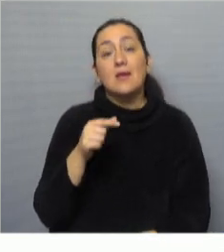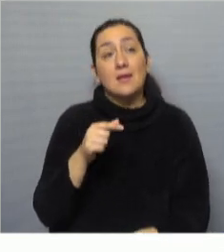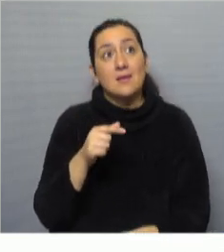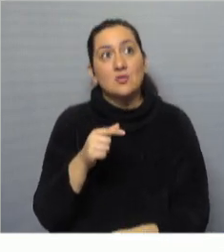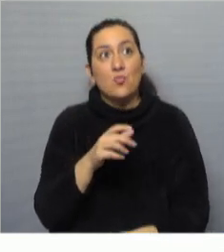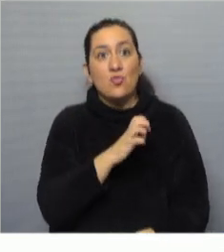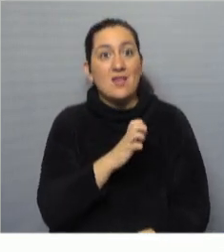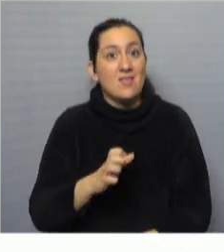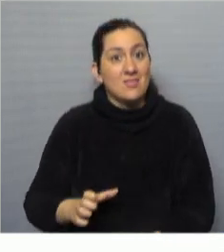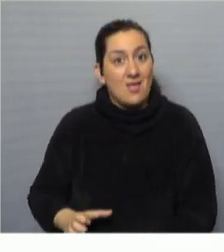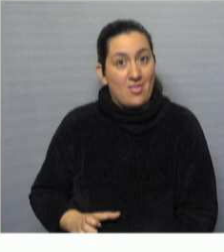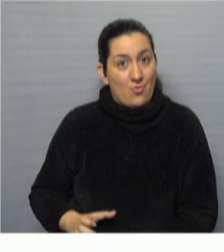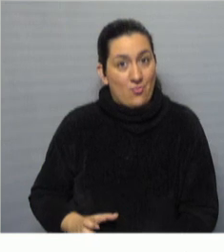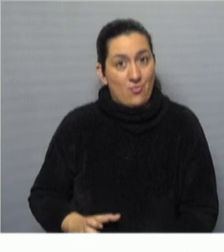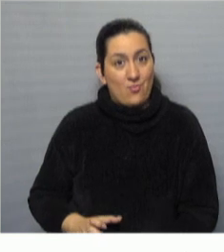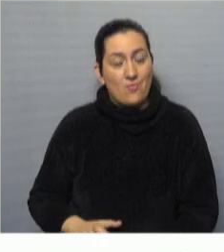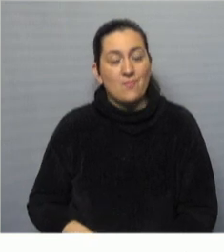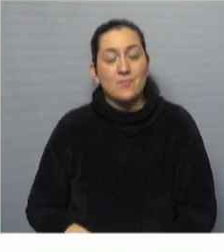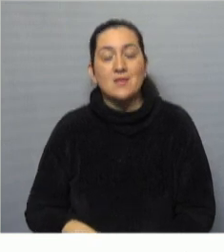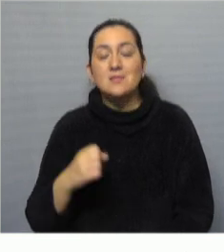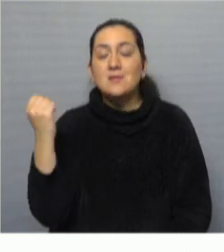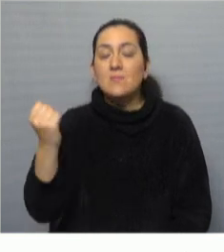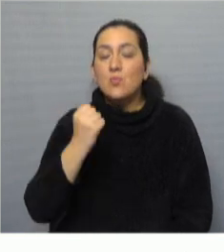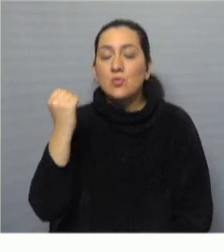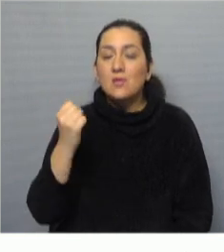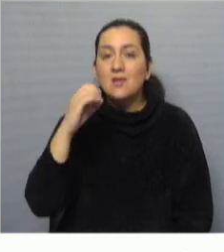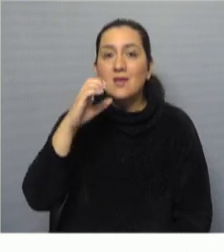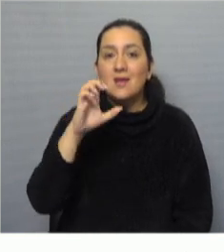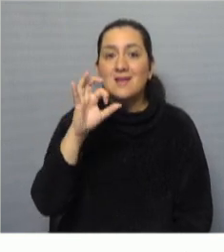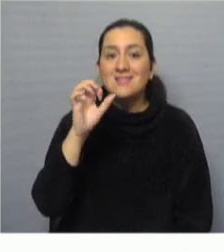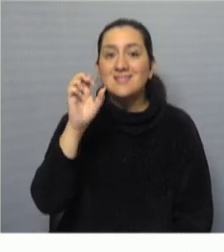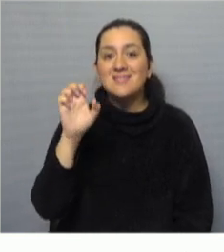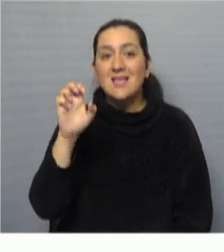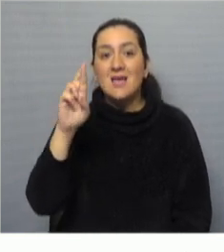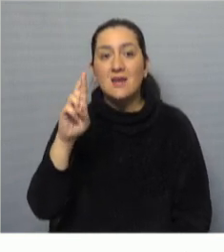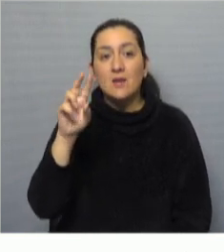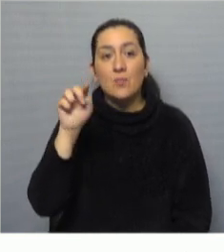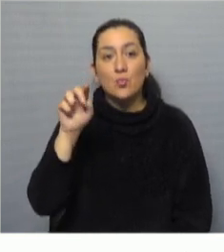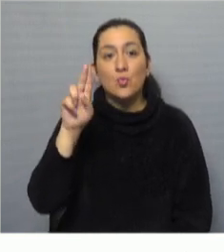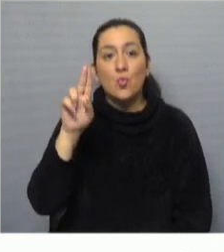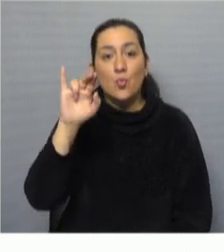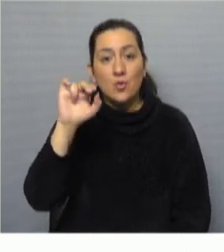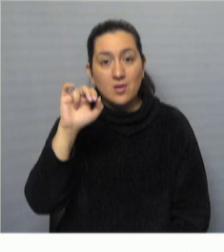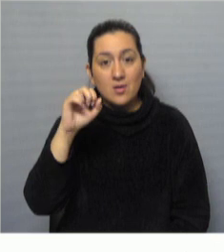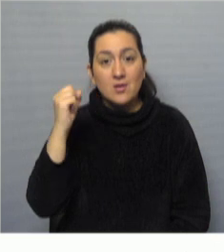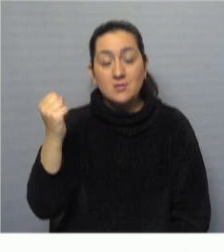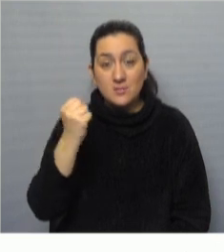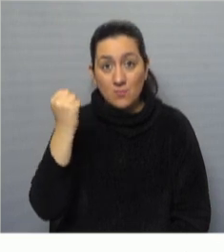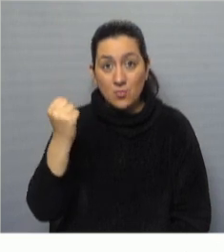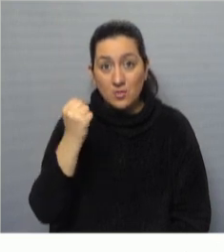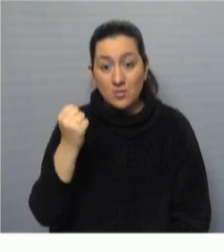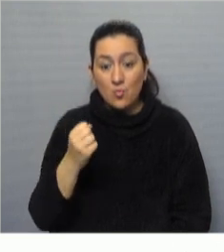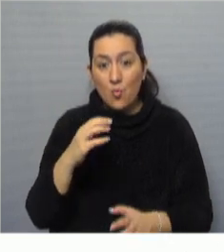éste es importante que el ser tú como agente como éste o